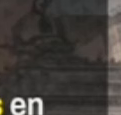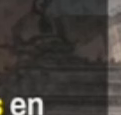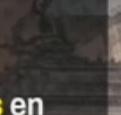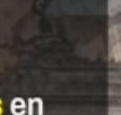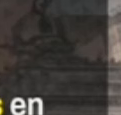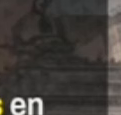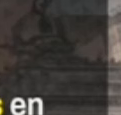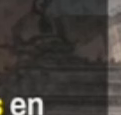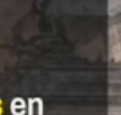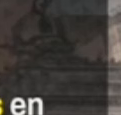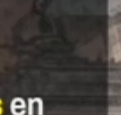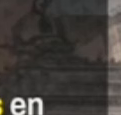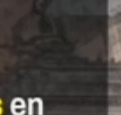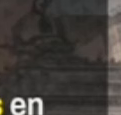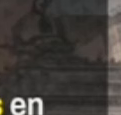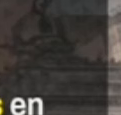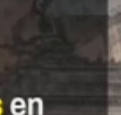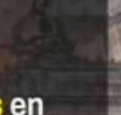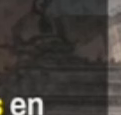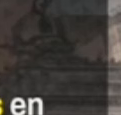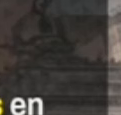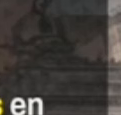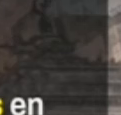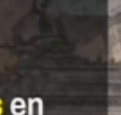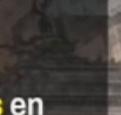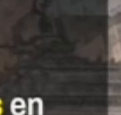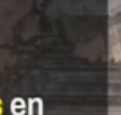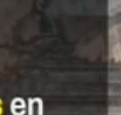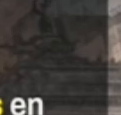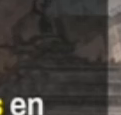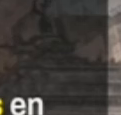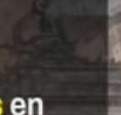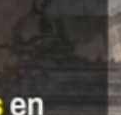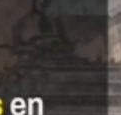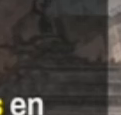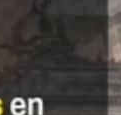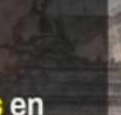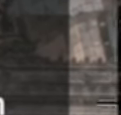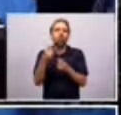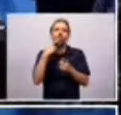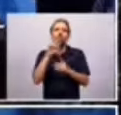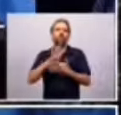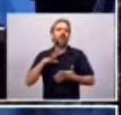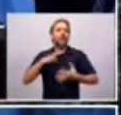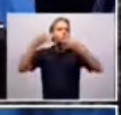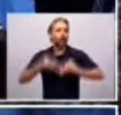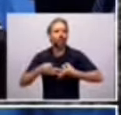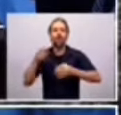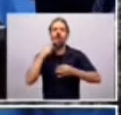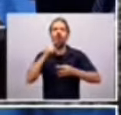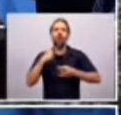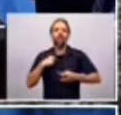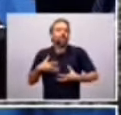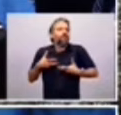Unidos? Estados Unidos hace lo mismo. Y además a todo esto tenés las togas negras, que también se habló de las togas negras. O sea, y